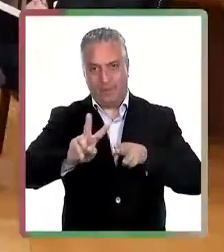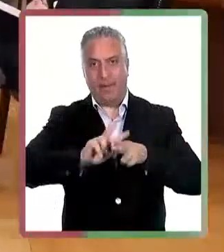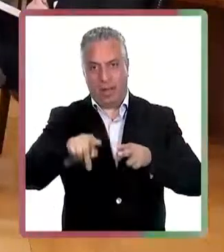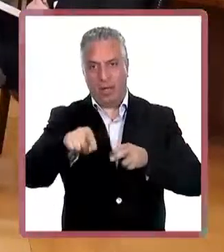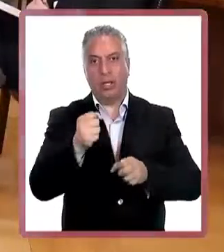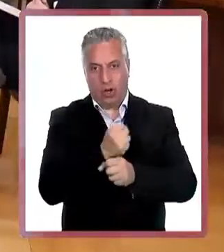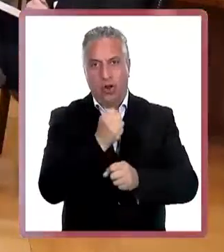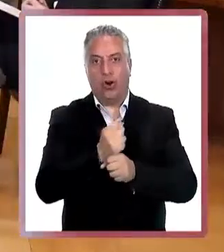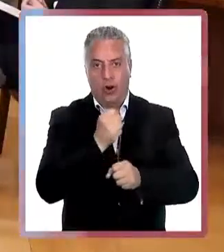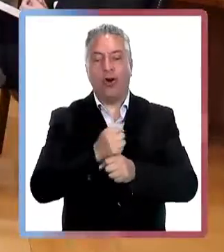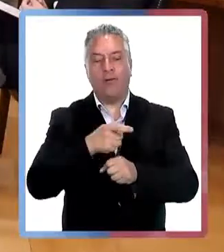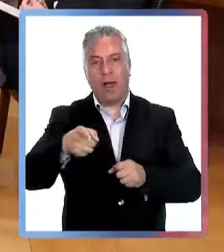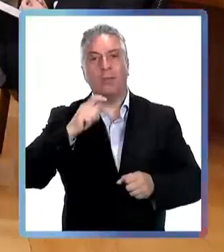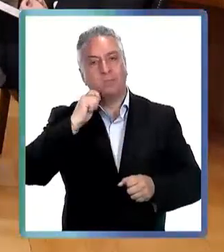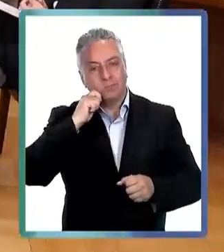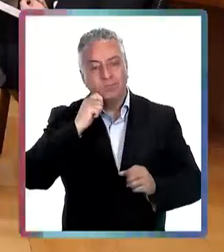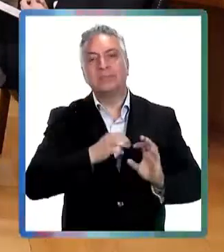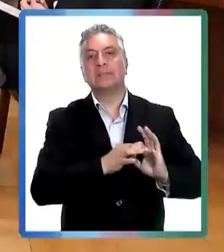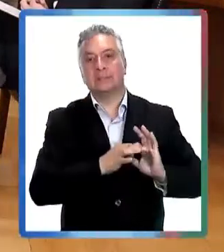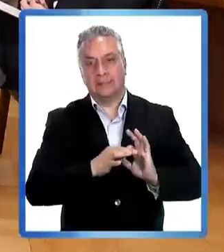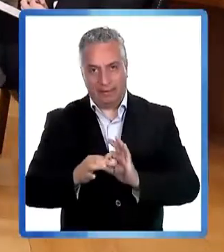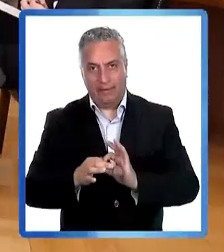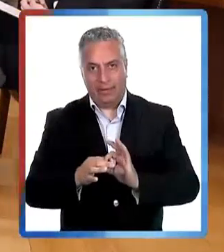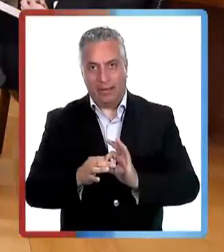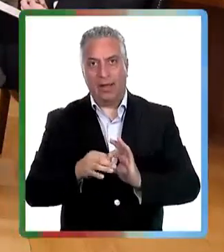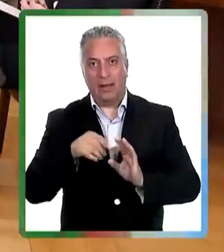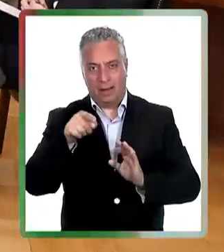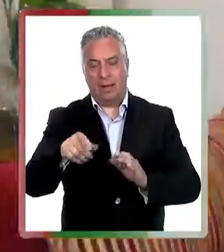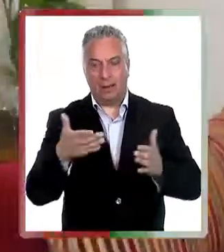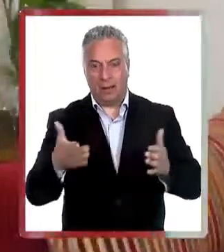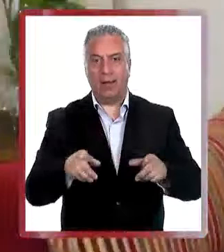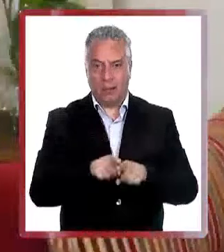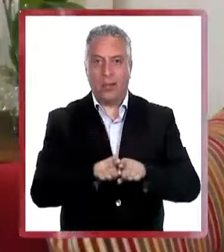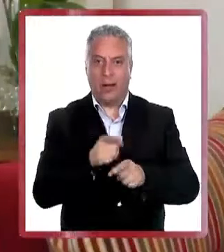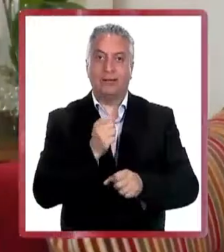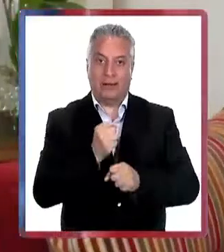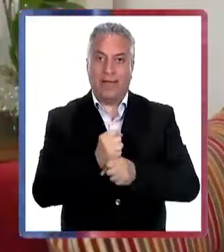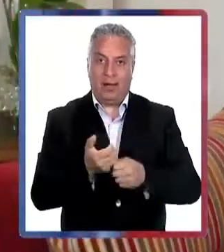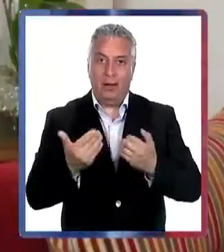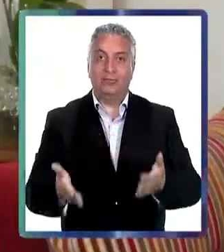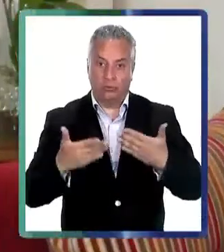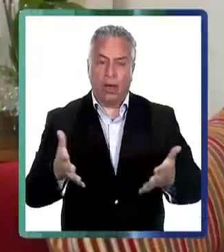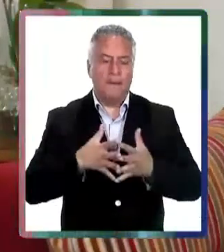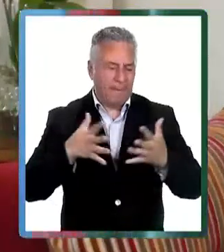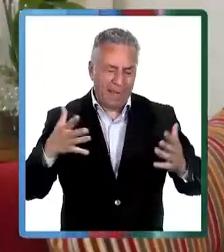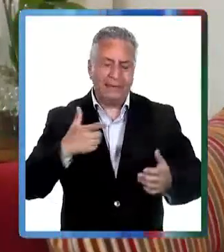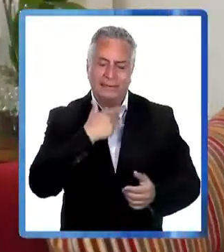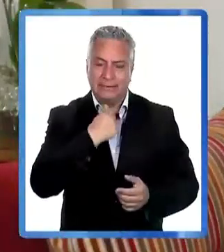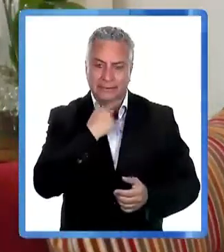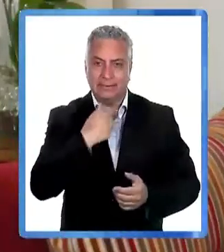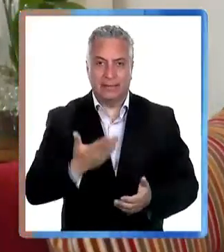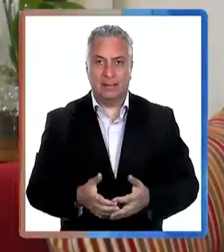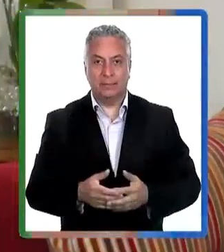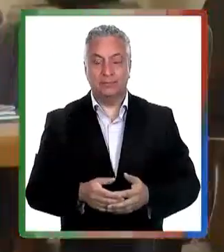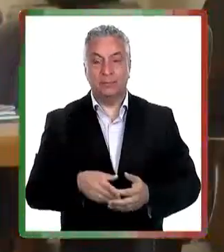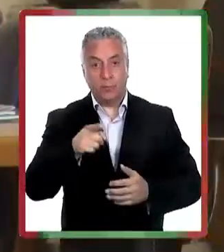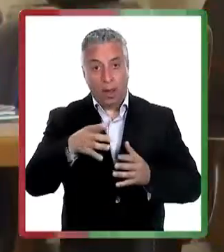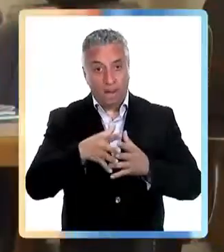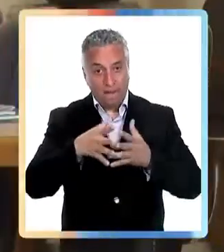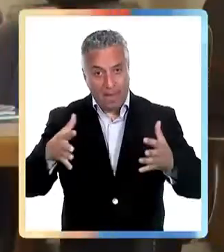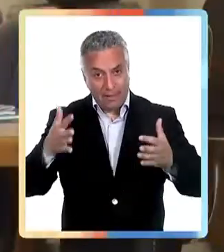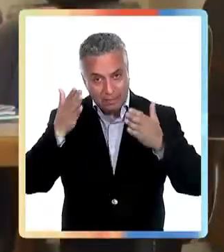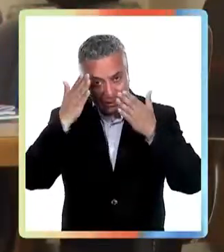implementación de estas obras que va a significar el acceder a trabajo, que es lo que más se quiere. ¿Se le van a dar